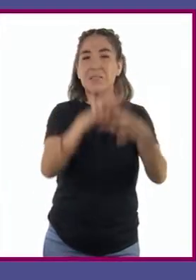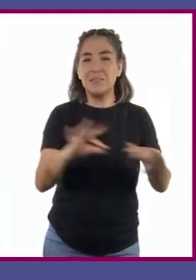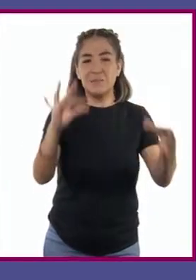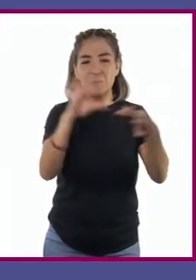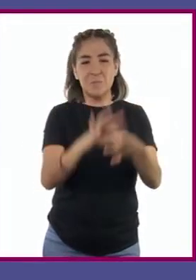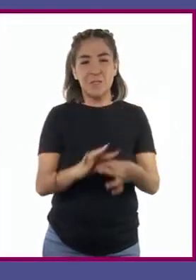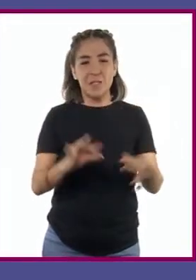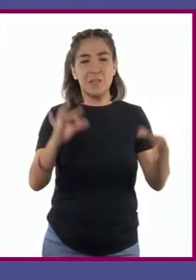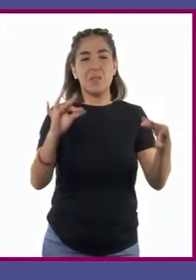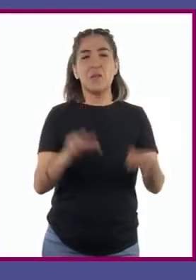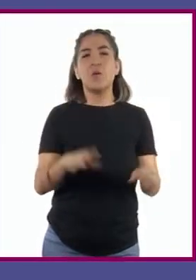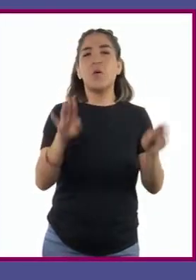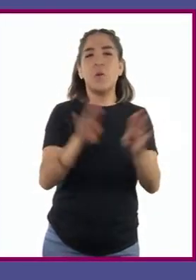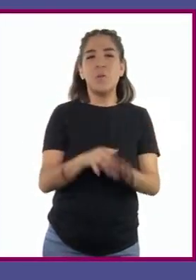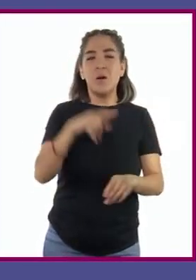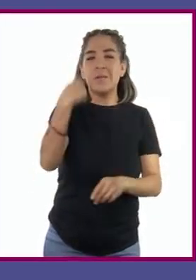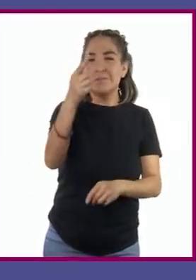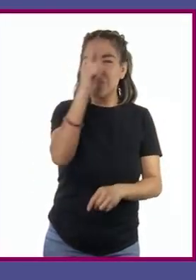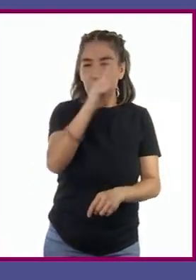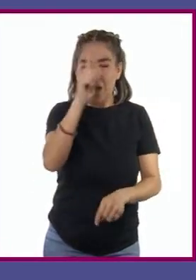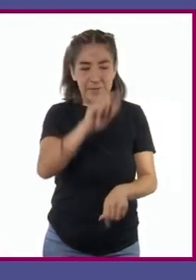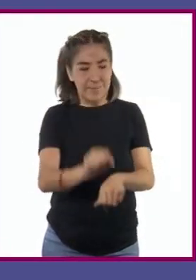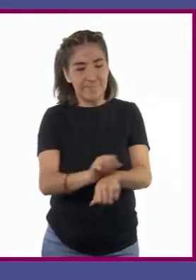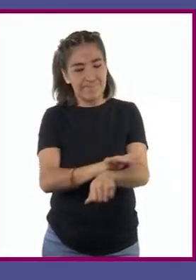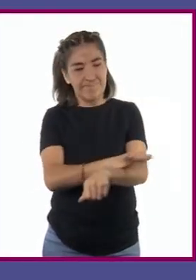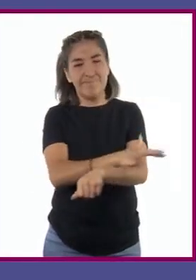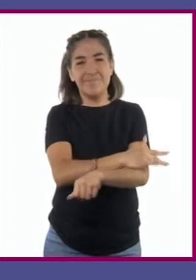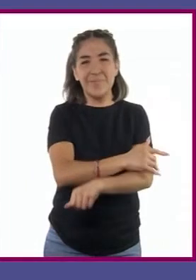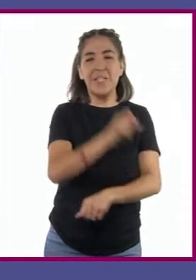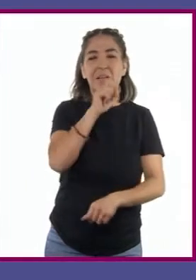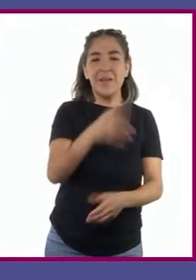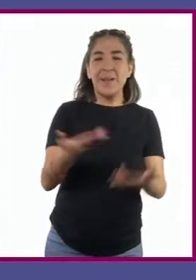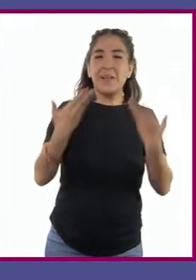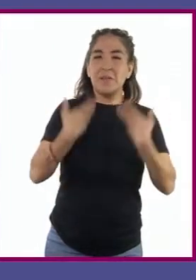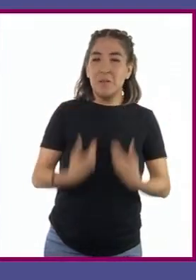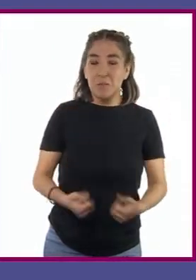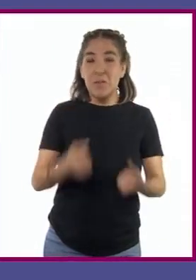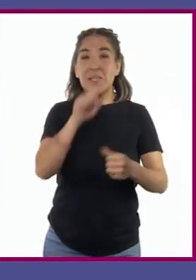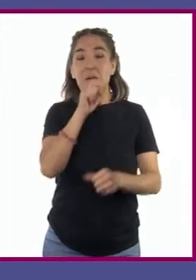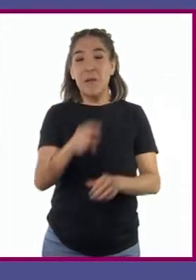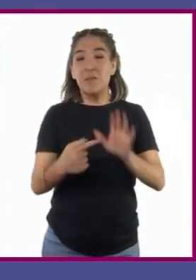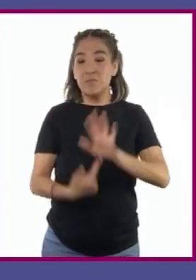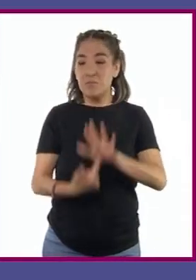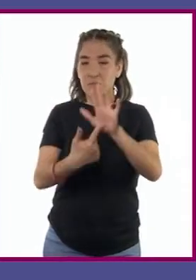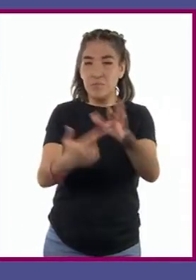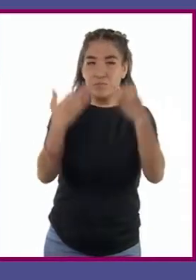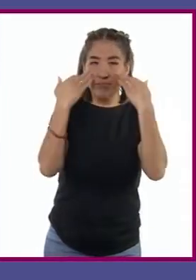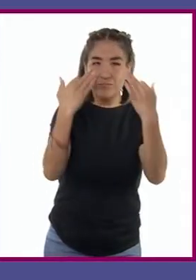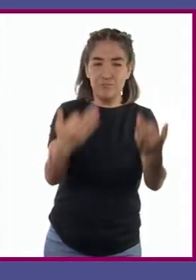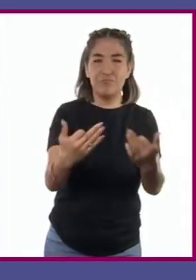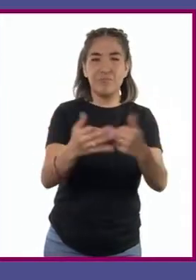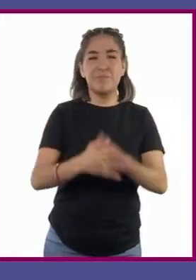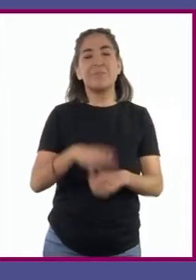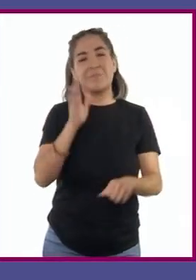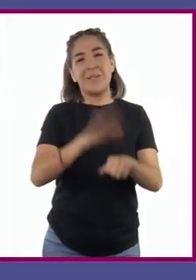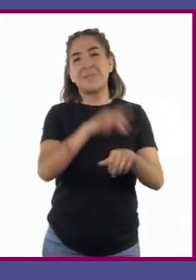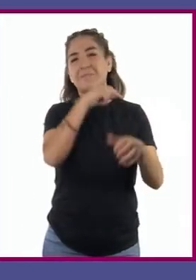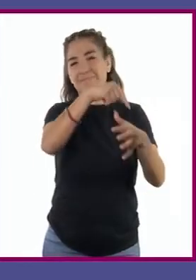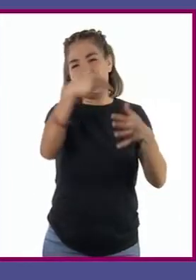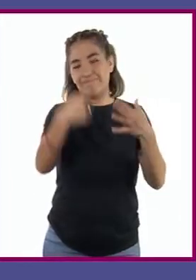explicar, conmover, persuadir, demostrar, entre otras.